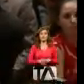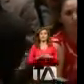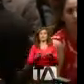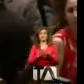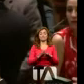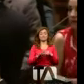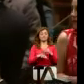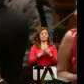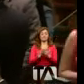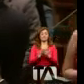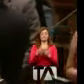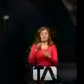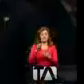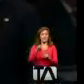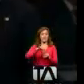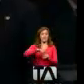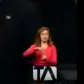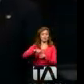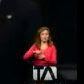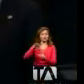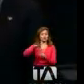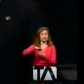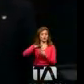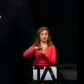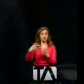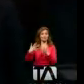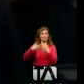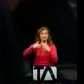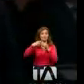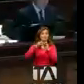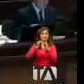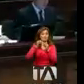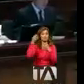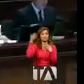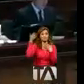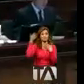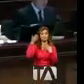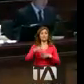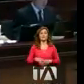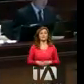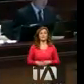cuestionamientos y sumando votos con alianzas políticas. En Quito, María Gracia Acosta, 24 horas.